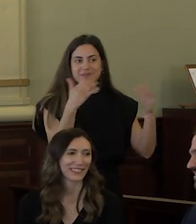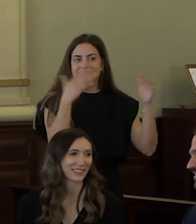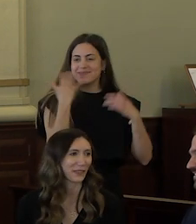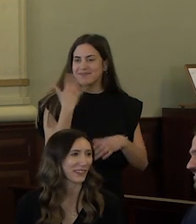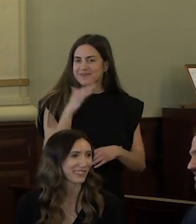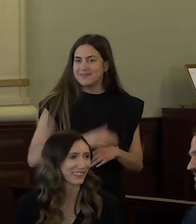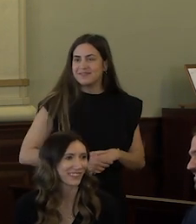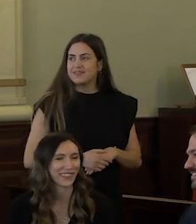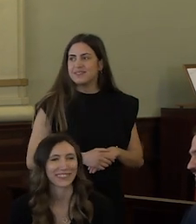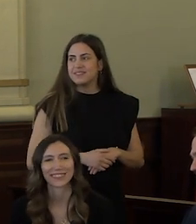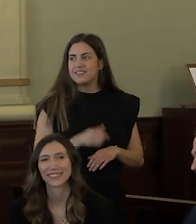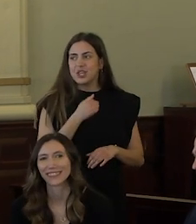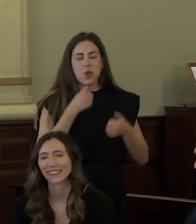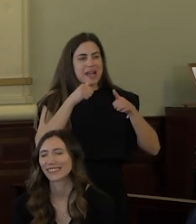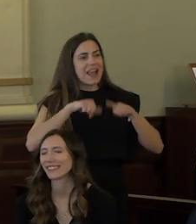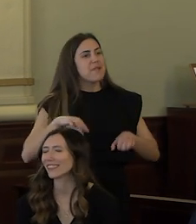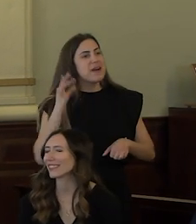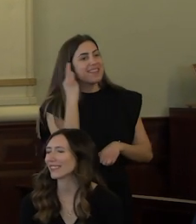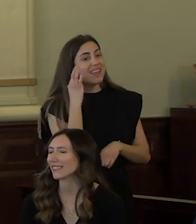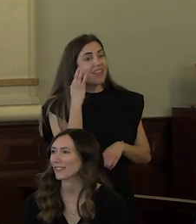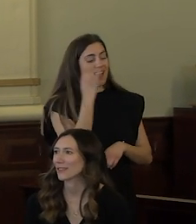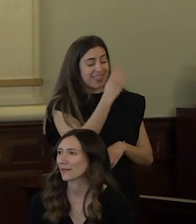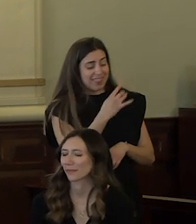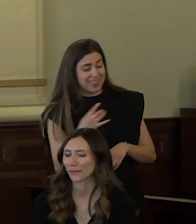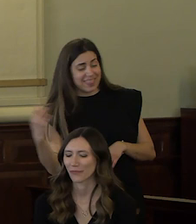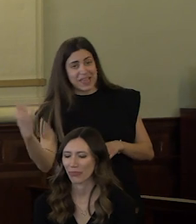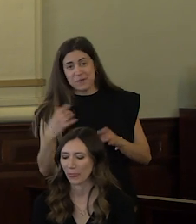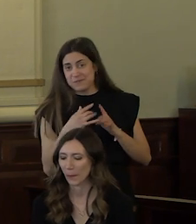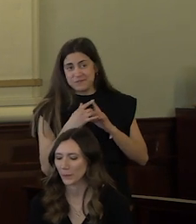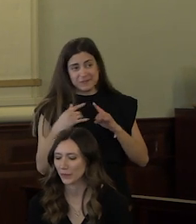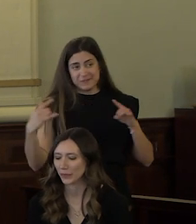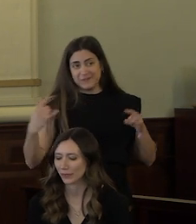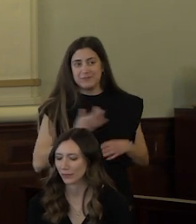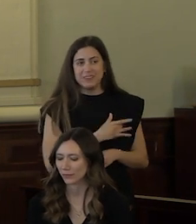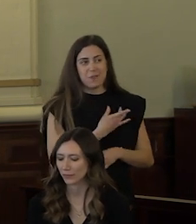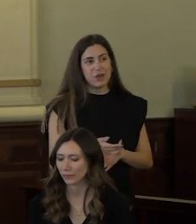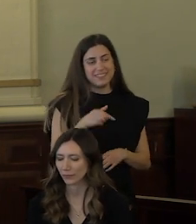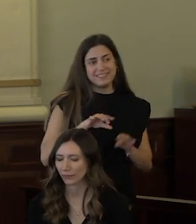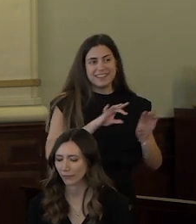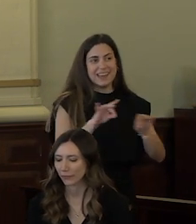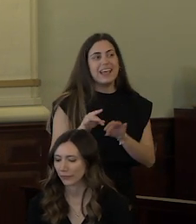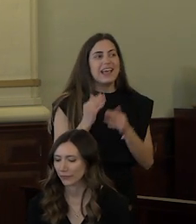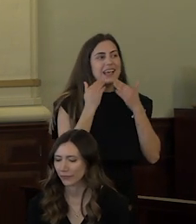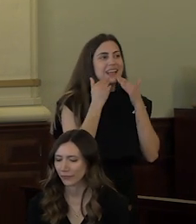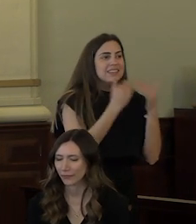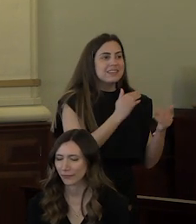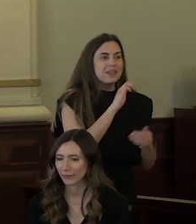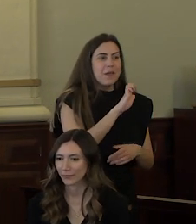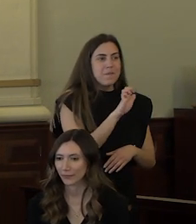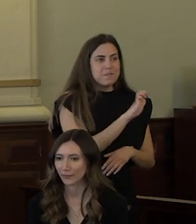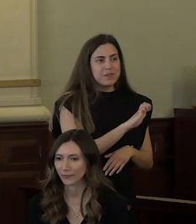También estoy con una albaceteña, es lo que tiene la tierra. Bueno, pues gracias, Emilio. Y oye,